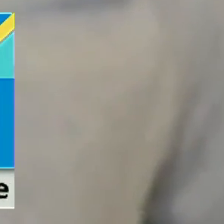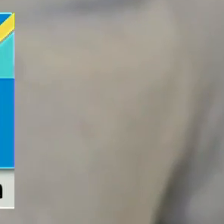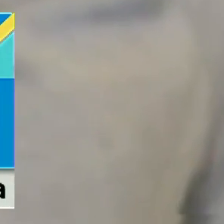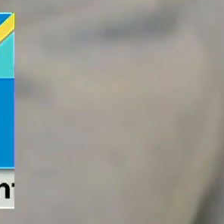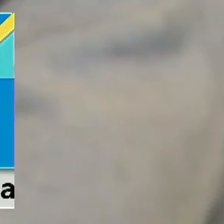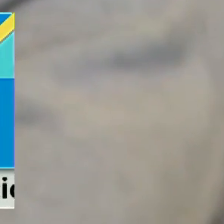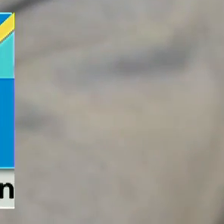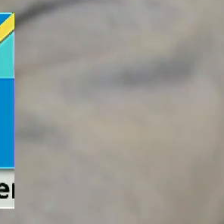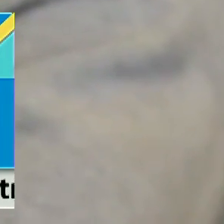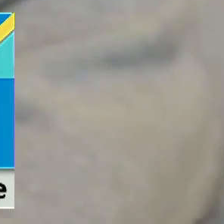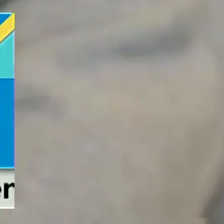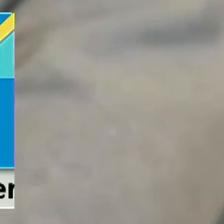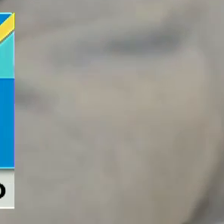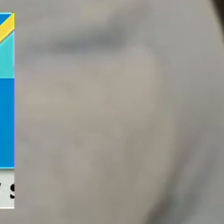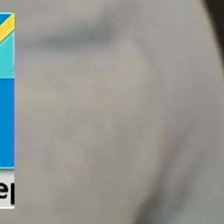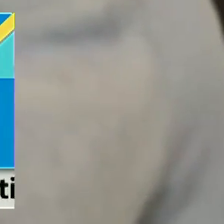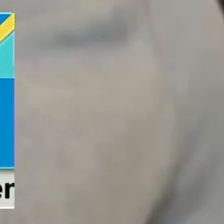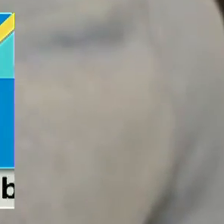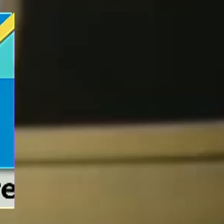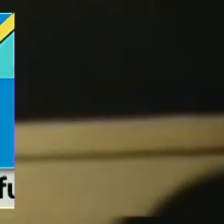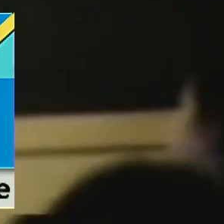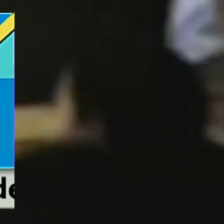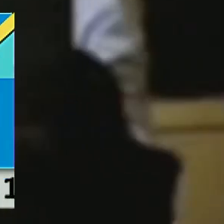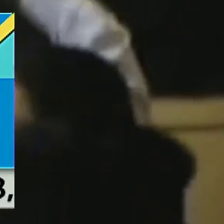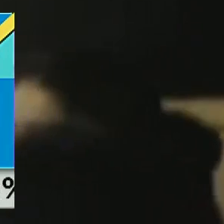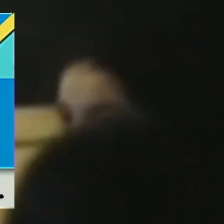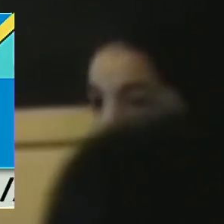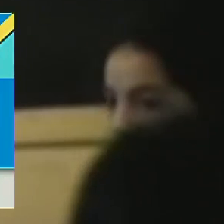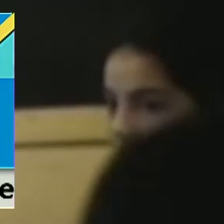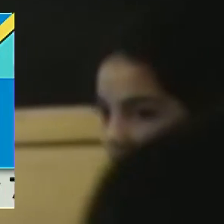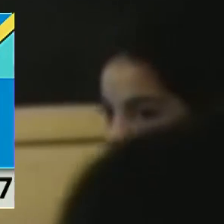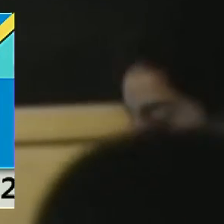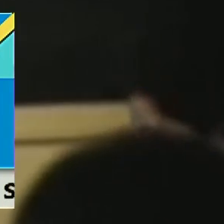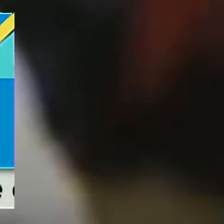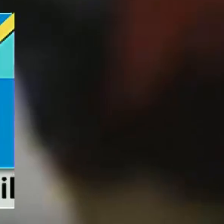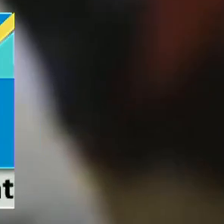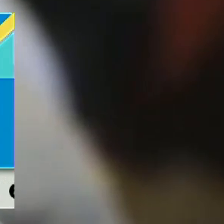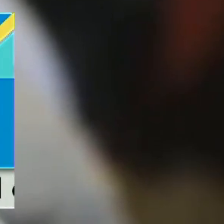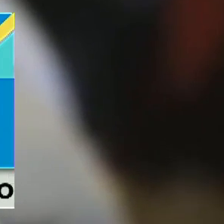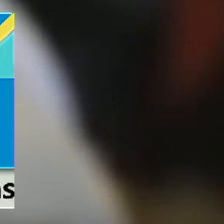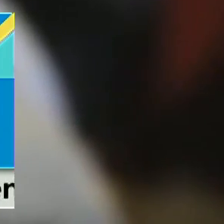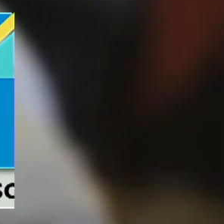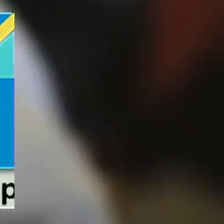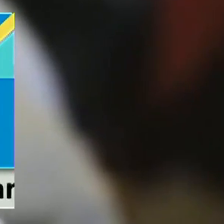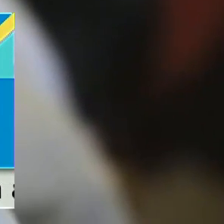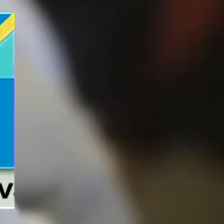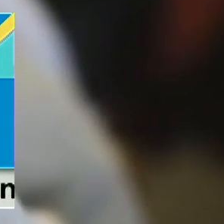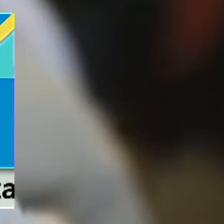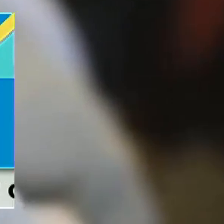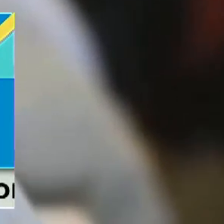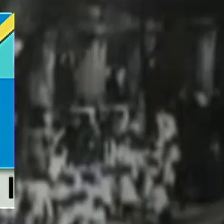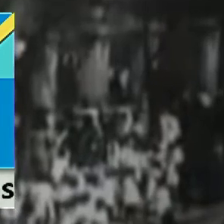poder llegar a tomar los cargos que ellos quieren y que de acuerdo al orden de mérito del concurso pueden